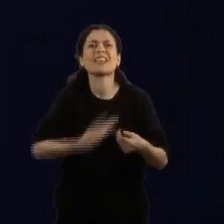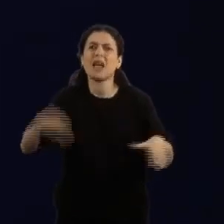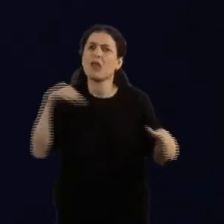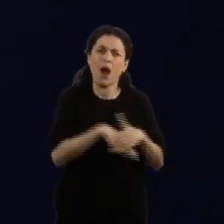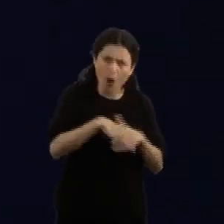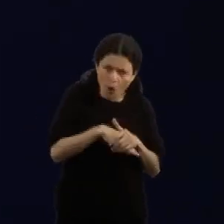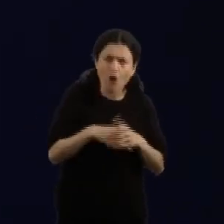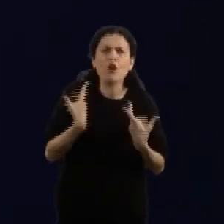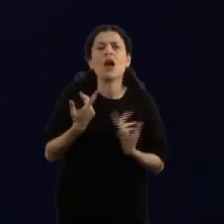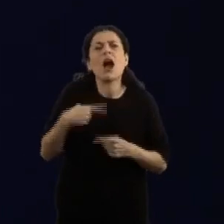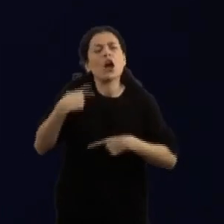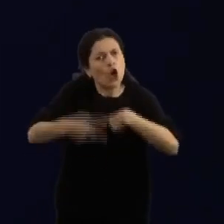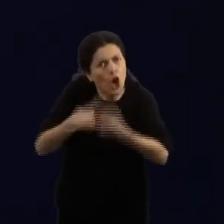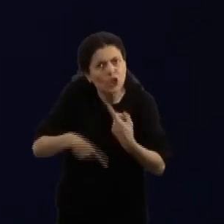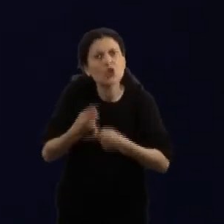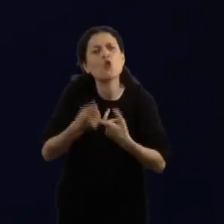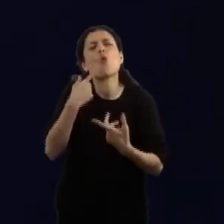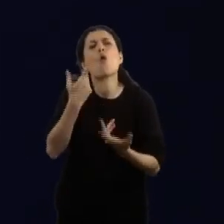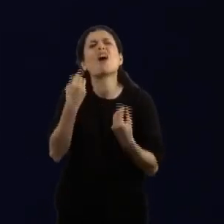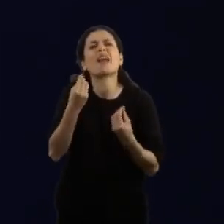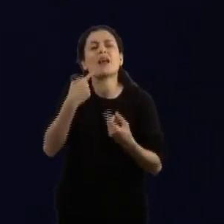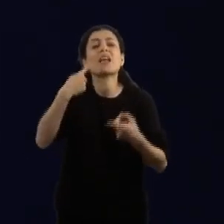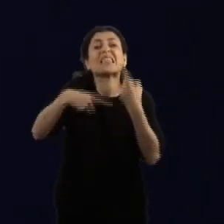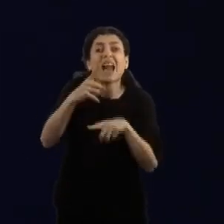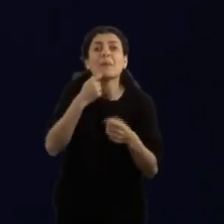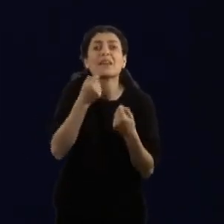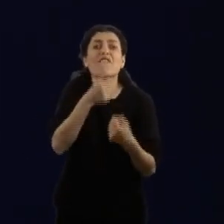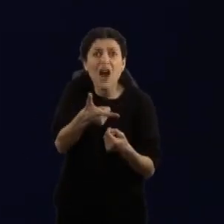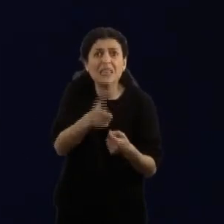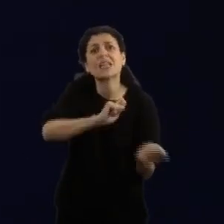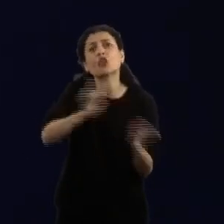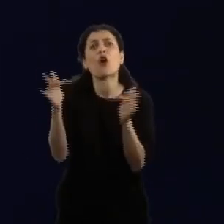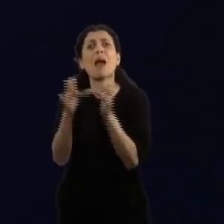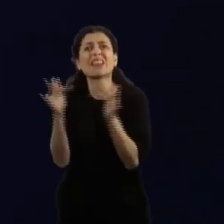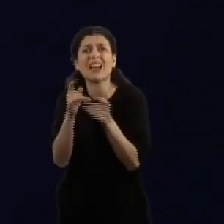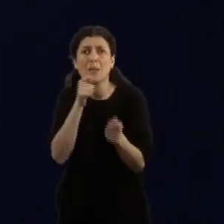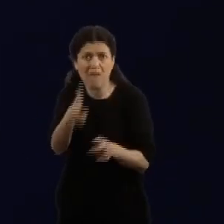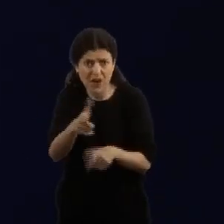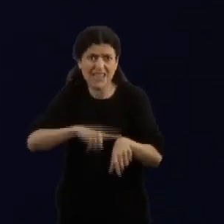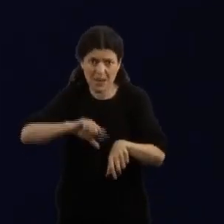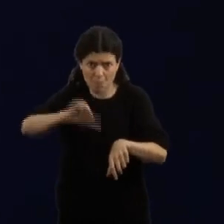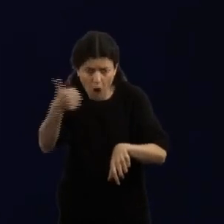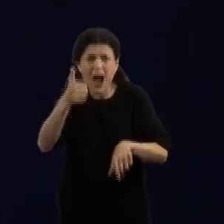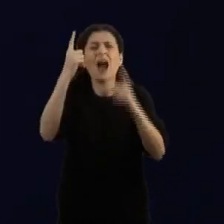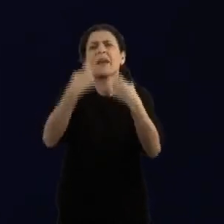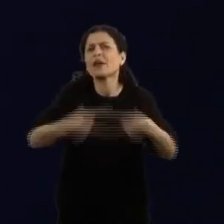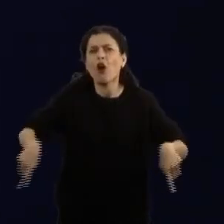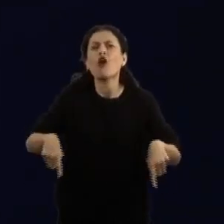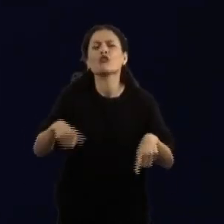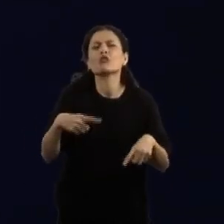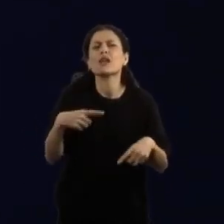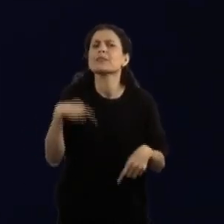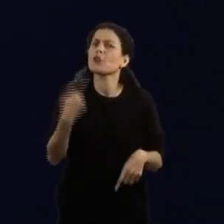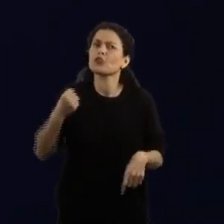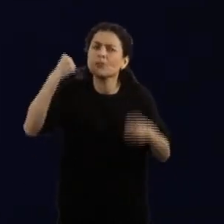sigue avanzando en la digitalización de trámites y es un paso más hacia lo que queremos todos, que es, por supuesto,